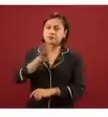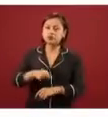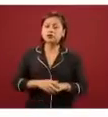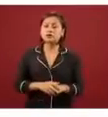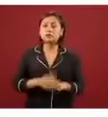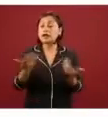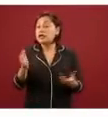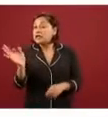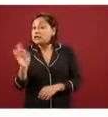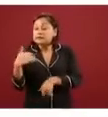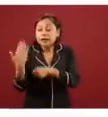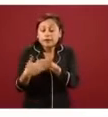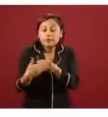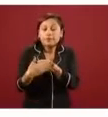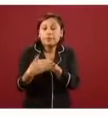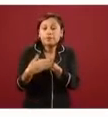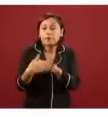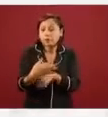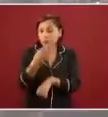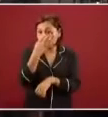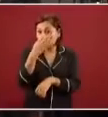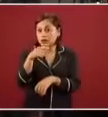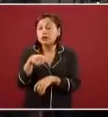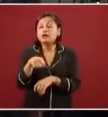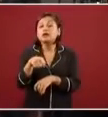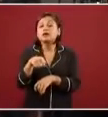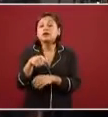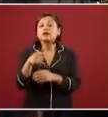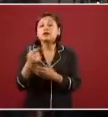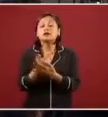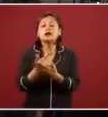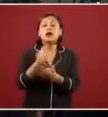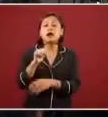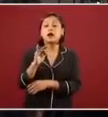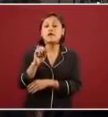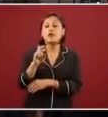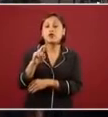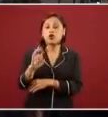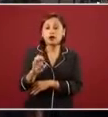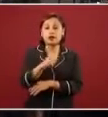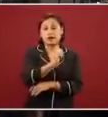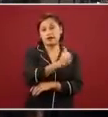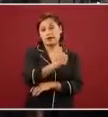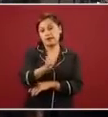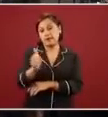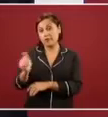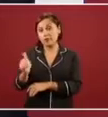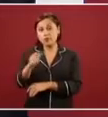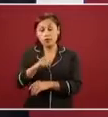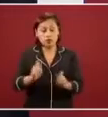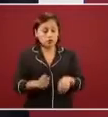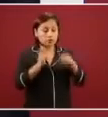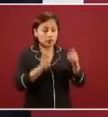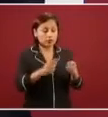la primera generación de cuentas de Afore individualizadas, cuando vean que el monto